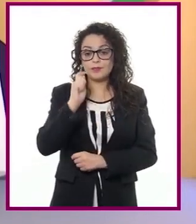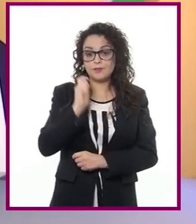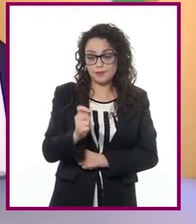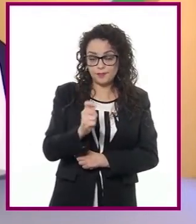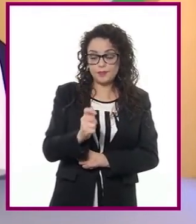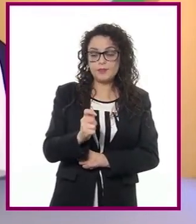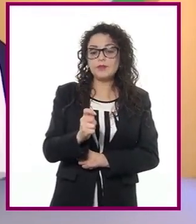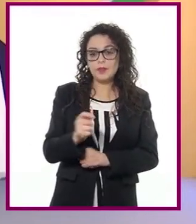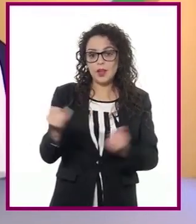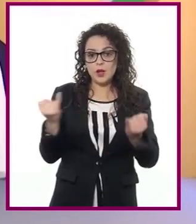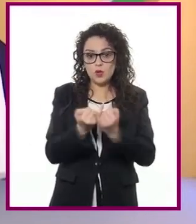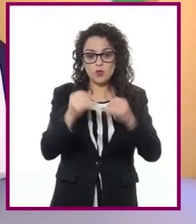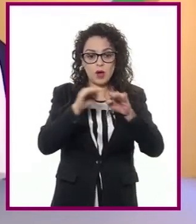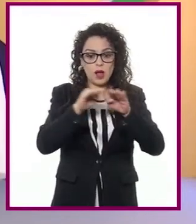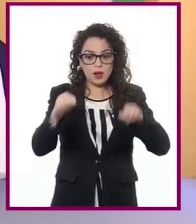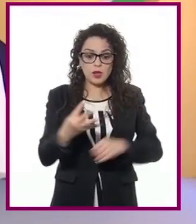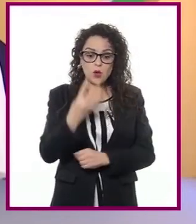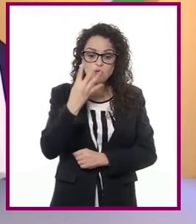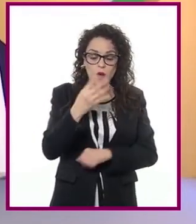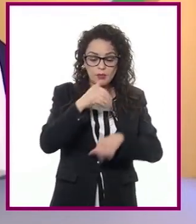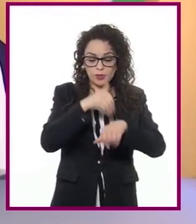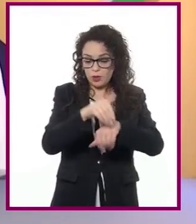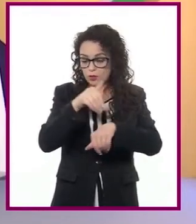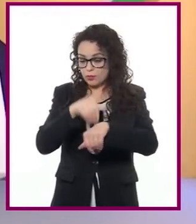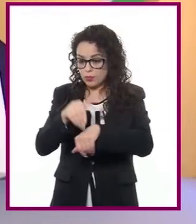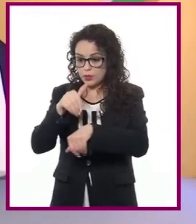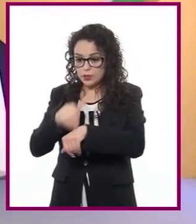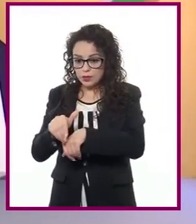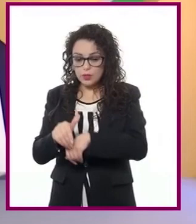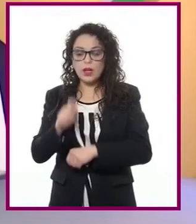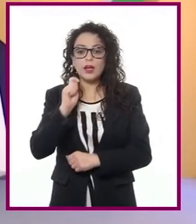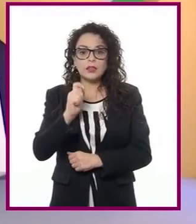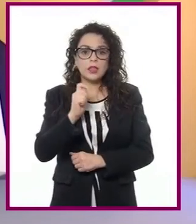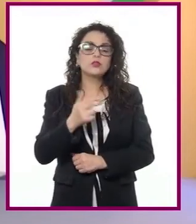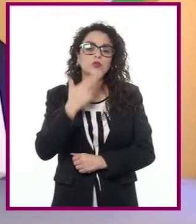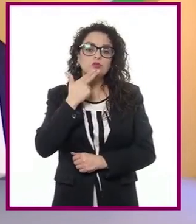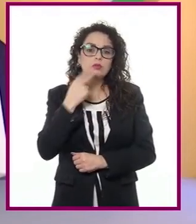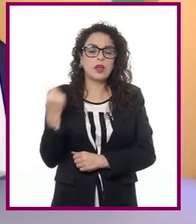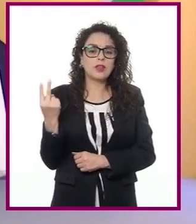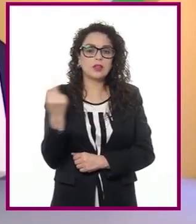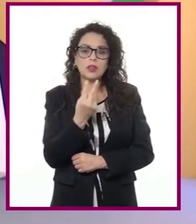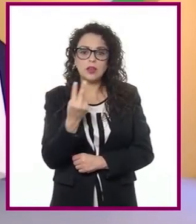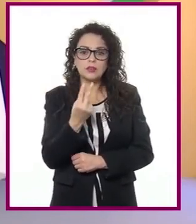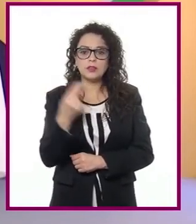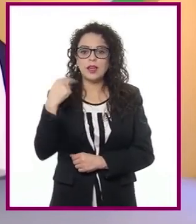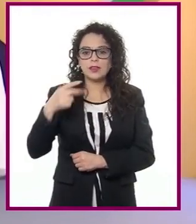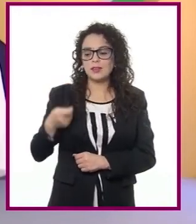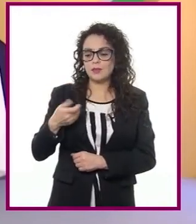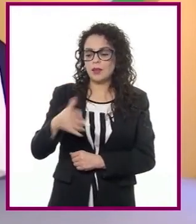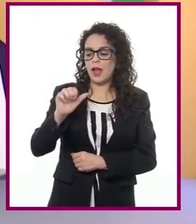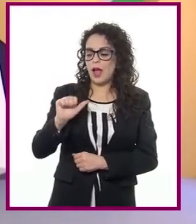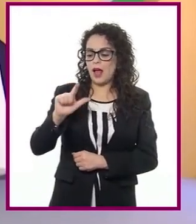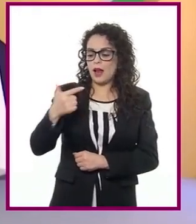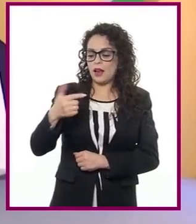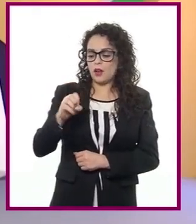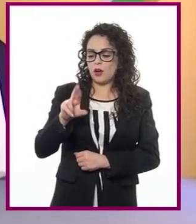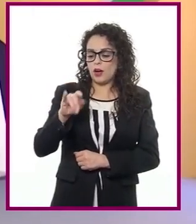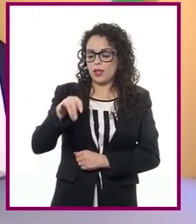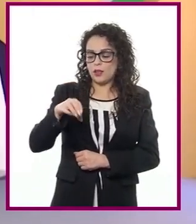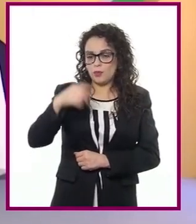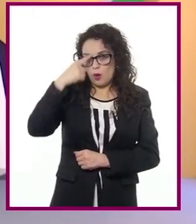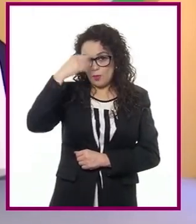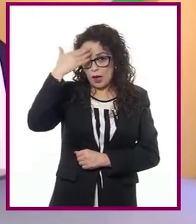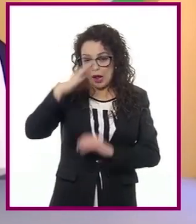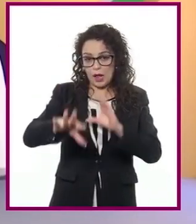la proporción entre 4 datos, lo común es que se utilicen estos 2 algoritmos para encontrar la solución del valor